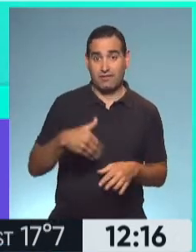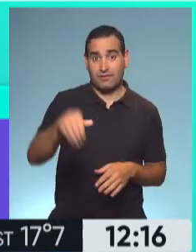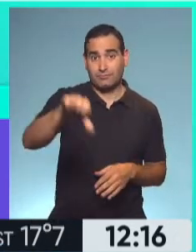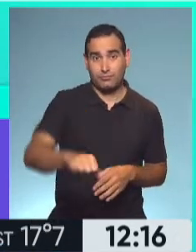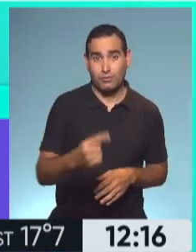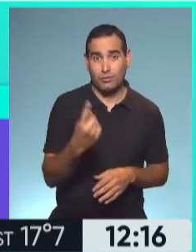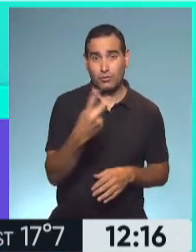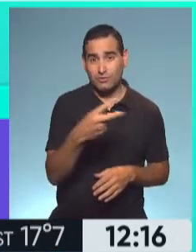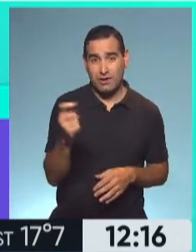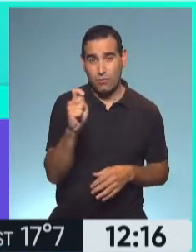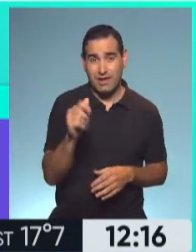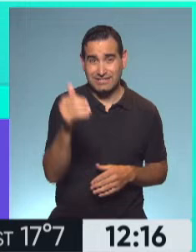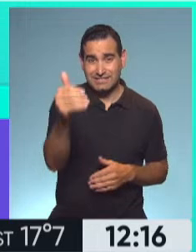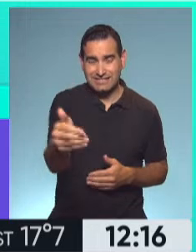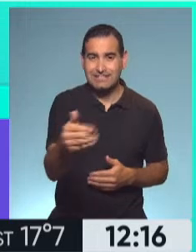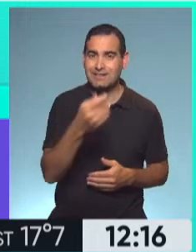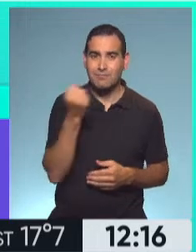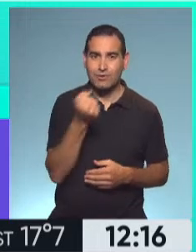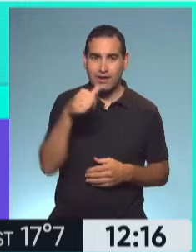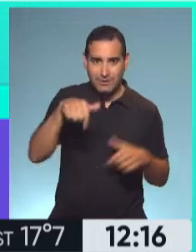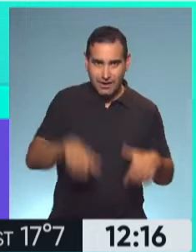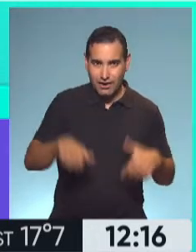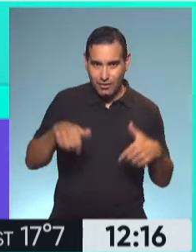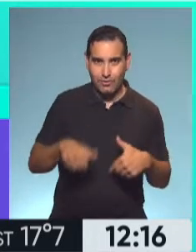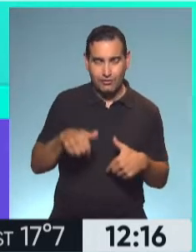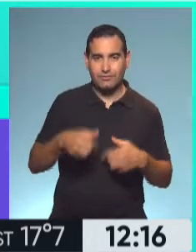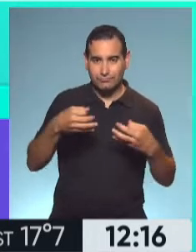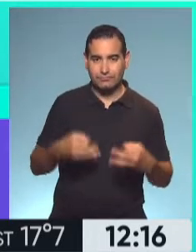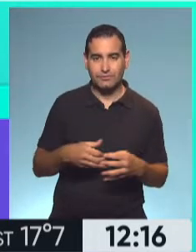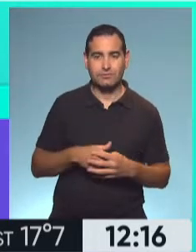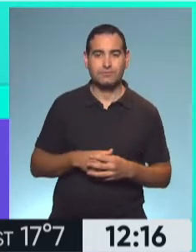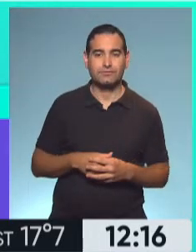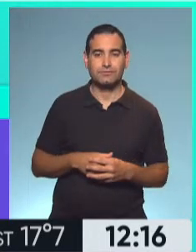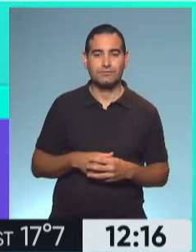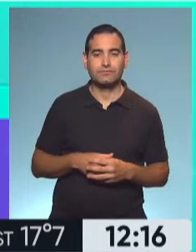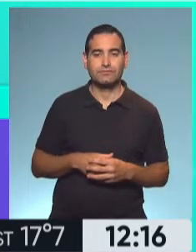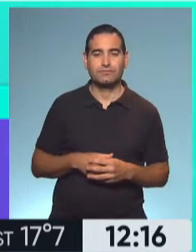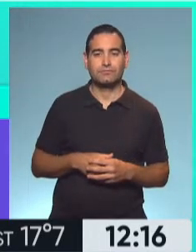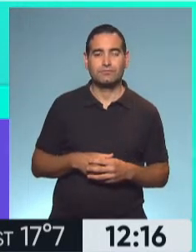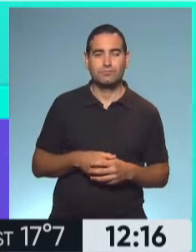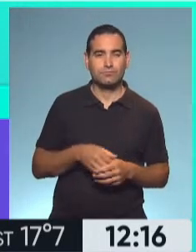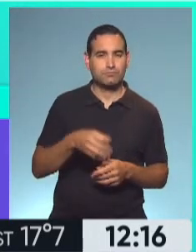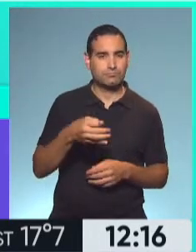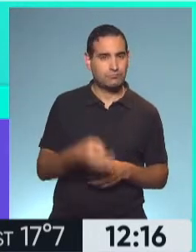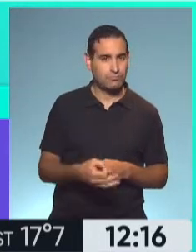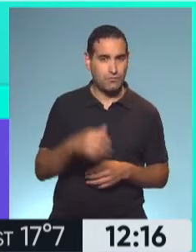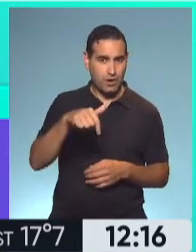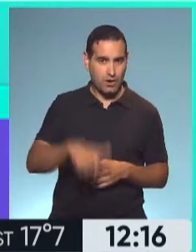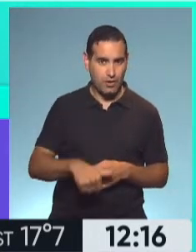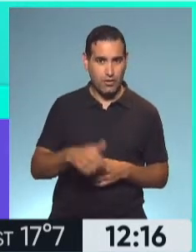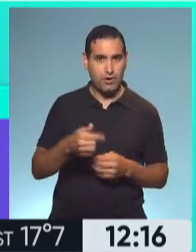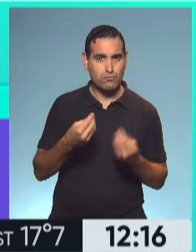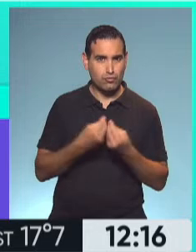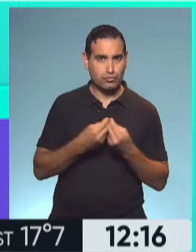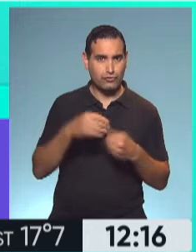¿De Doctora, acuerdo? Entonces, es clave que Claro. nos comprometamos con esto. hay, Sí. hay cierta coincidencia en que estamos en una meseta alta,